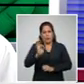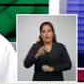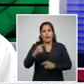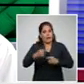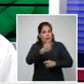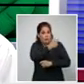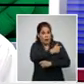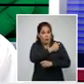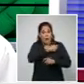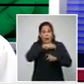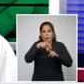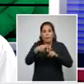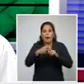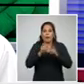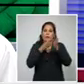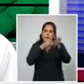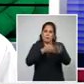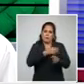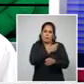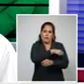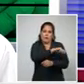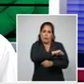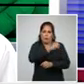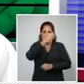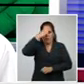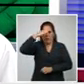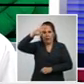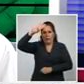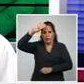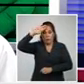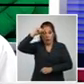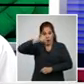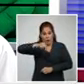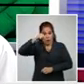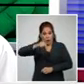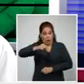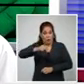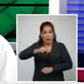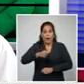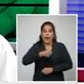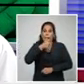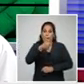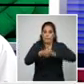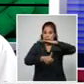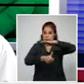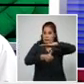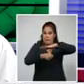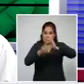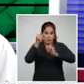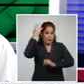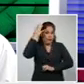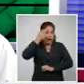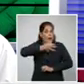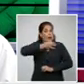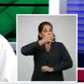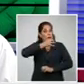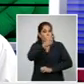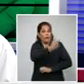Por lo tanto, hoy, como se dijo hace varios meses, lo dijo nuestro presidente al principio de la pandemia, la vacuna